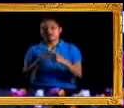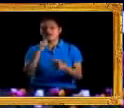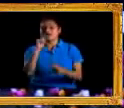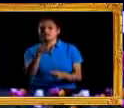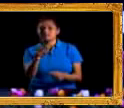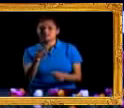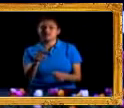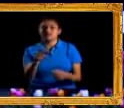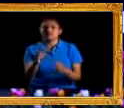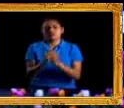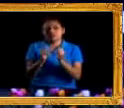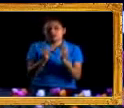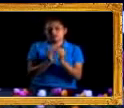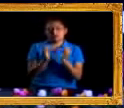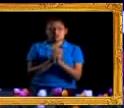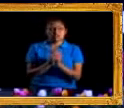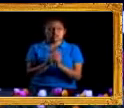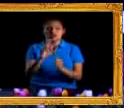la iglesia.